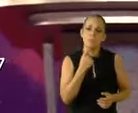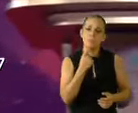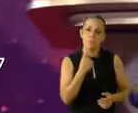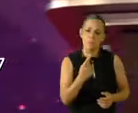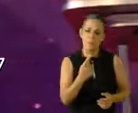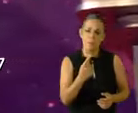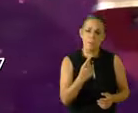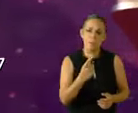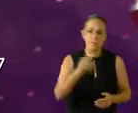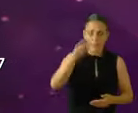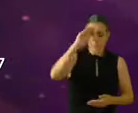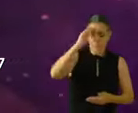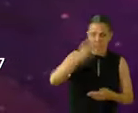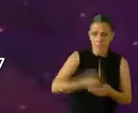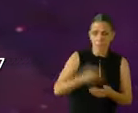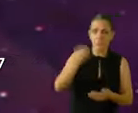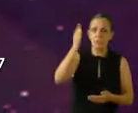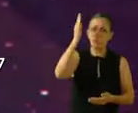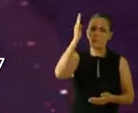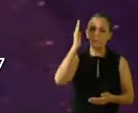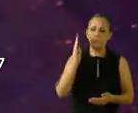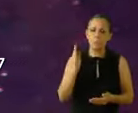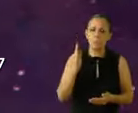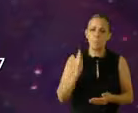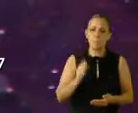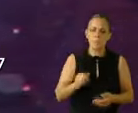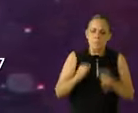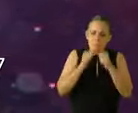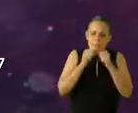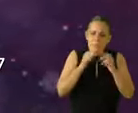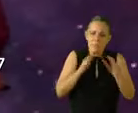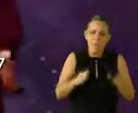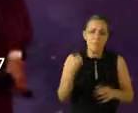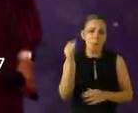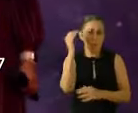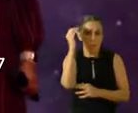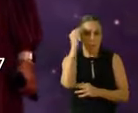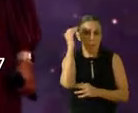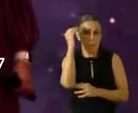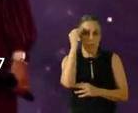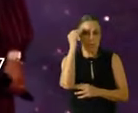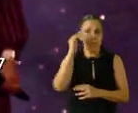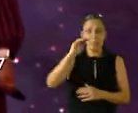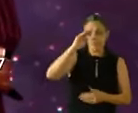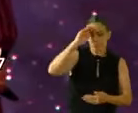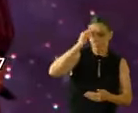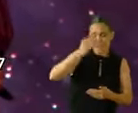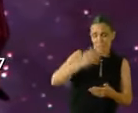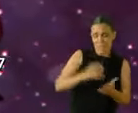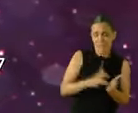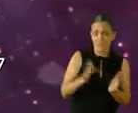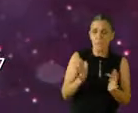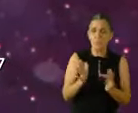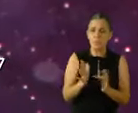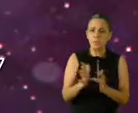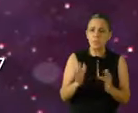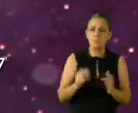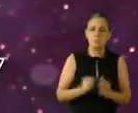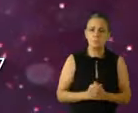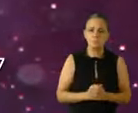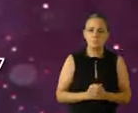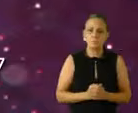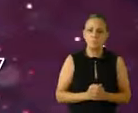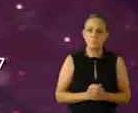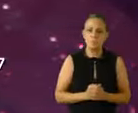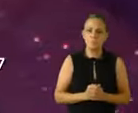que usted tiene de conocer a Jesús? Uno quisiera metérsele por dentro, pero Dios tiene un trato con ellos. Pero han